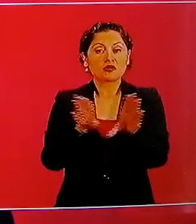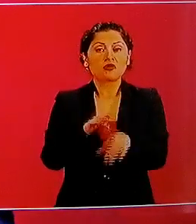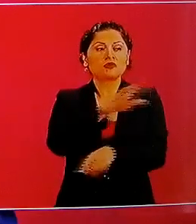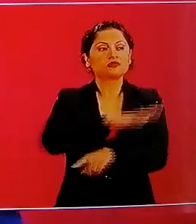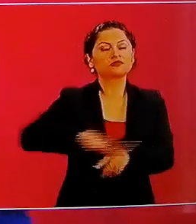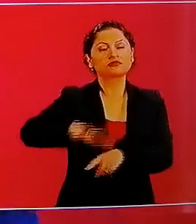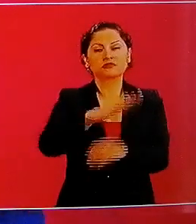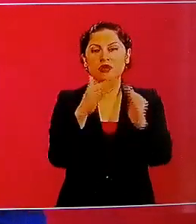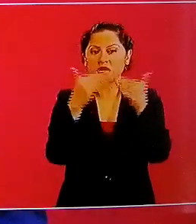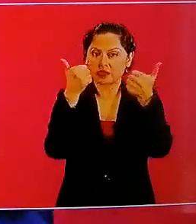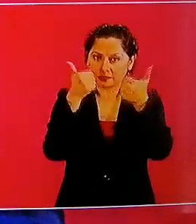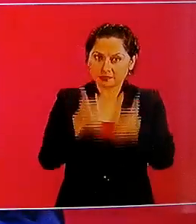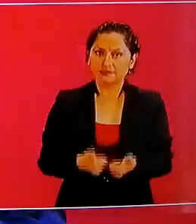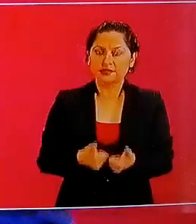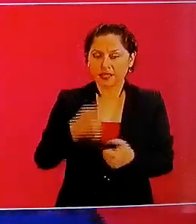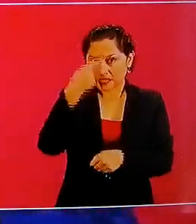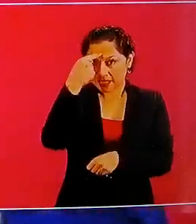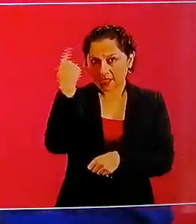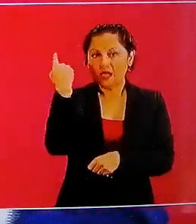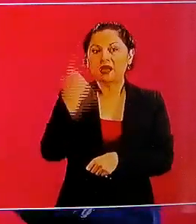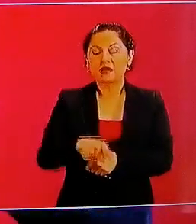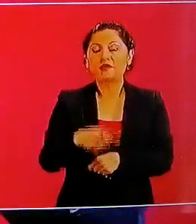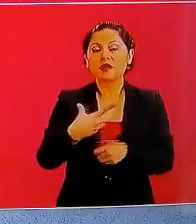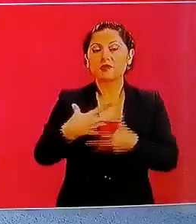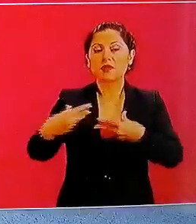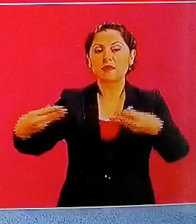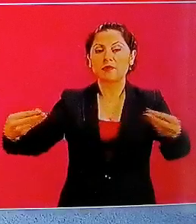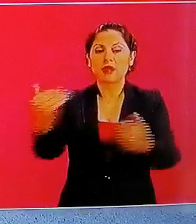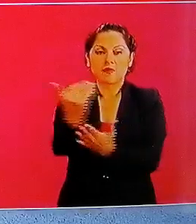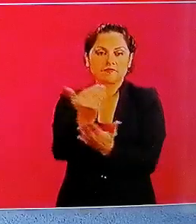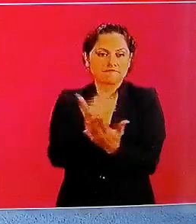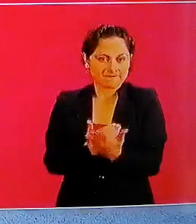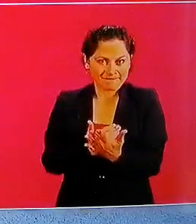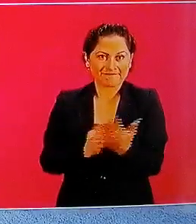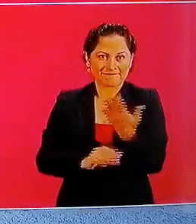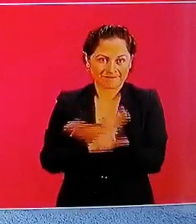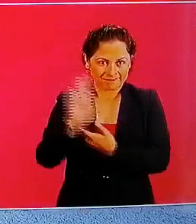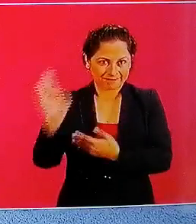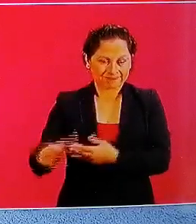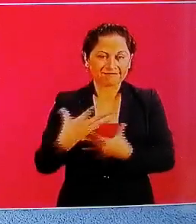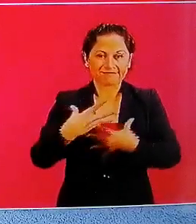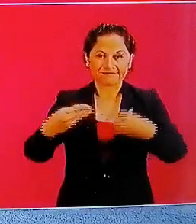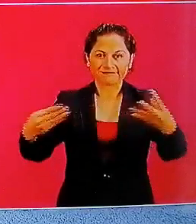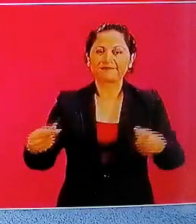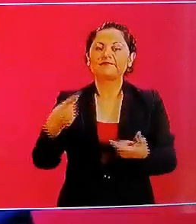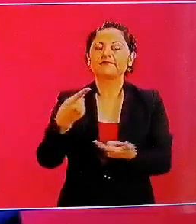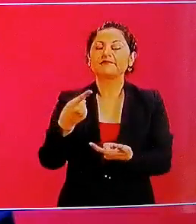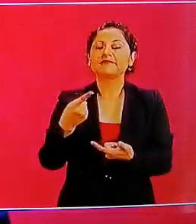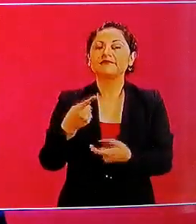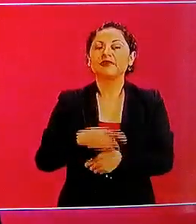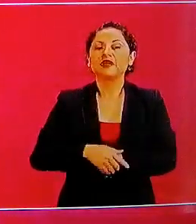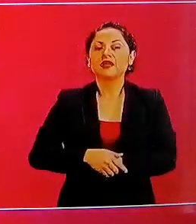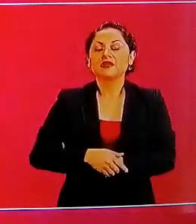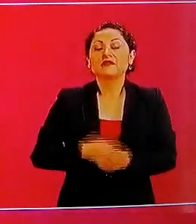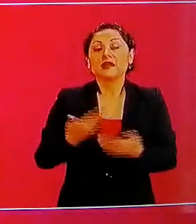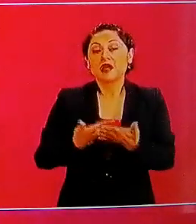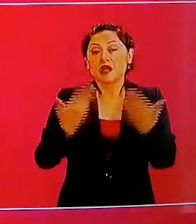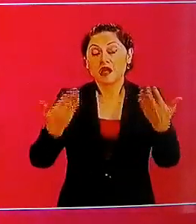quedándonos en casa para evitar que la cadena de contagio siga creciendo y entonces todas esas personas que